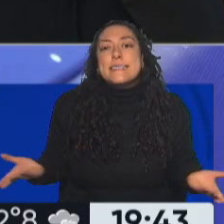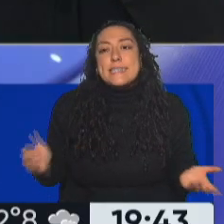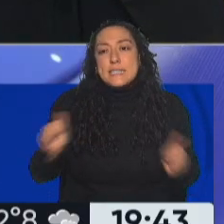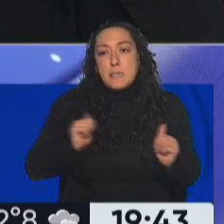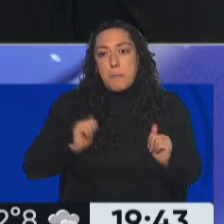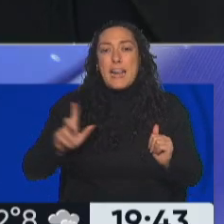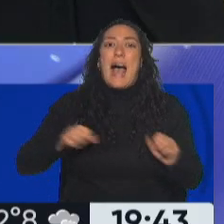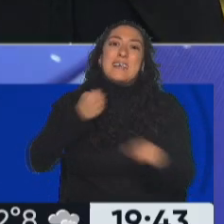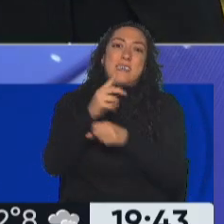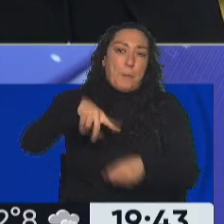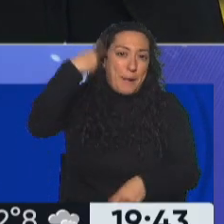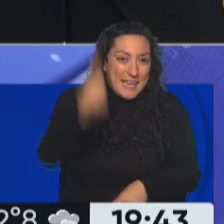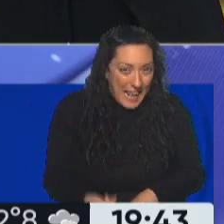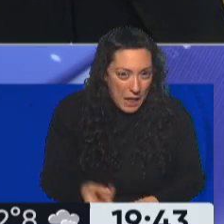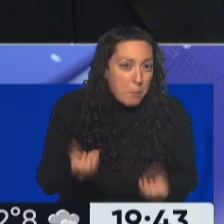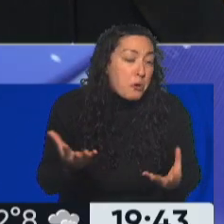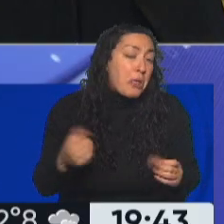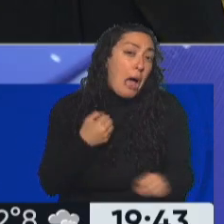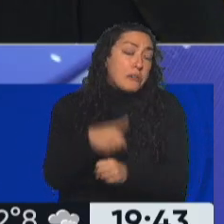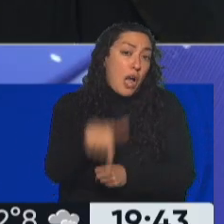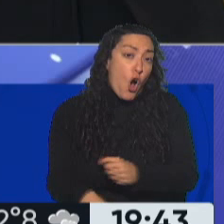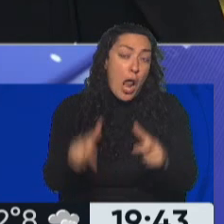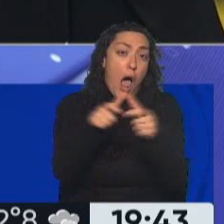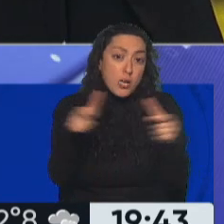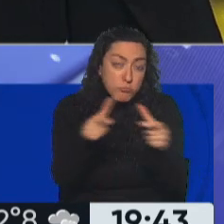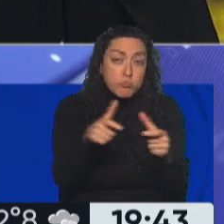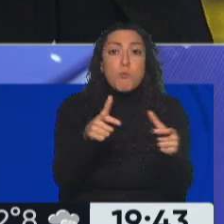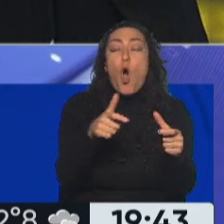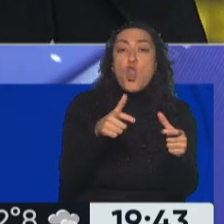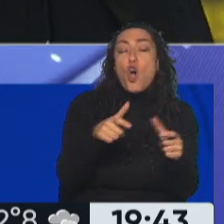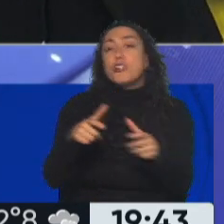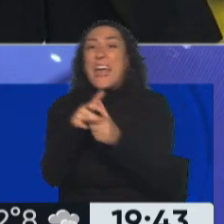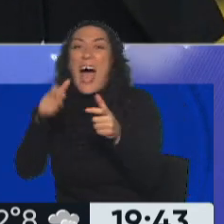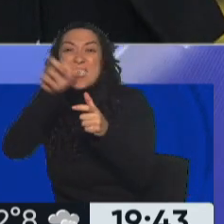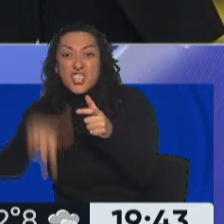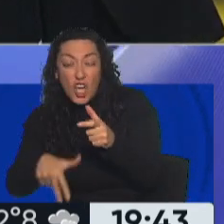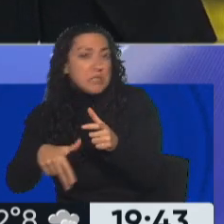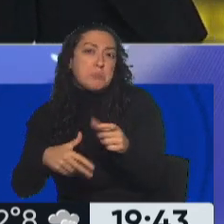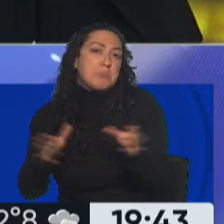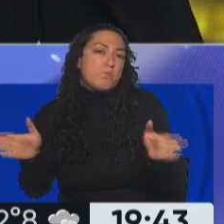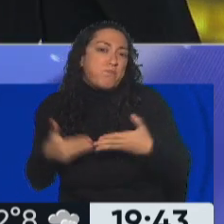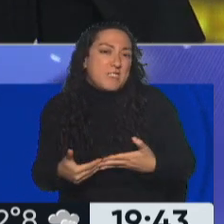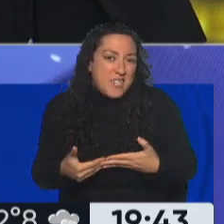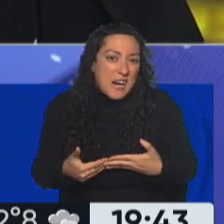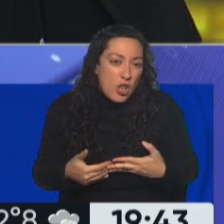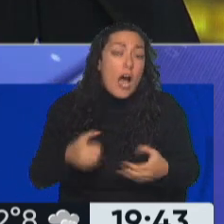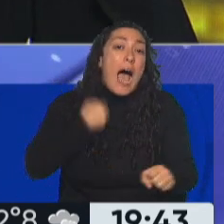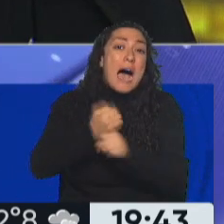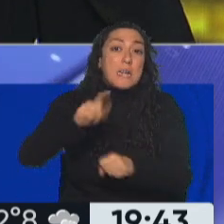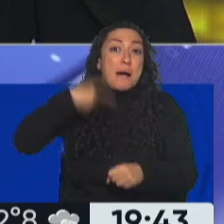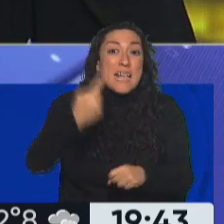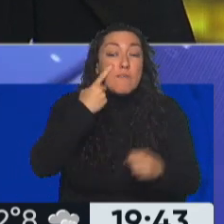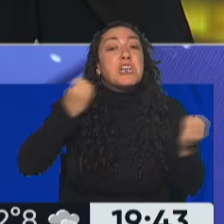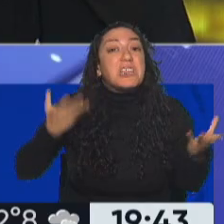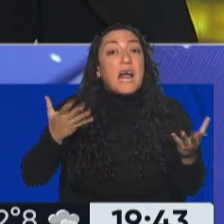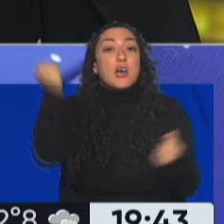del día de mañana, porque al día de hoy las acciones y los bonos ya habían cerrado, así que recién mañana vamos a conocer esos datos. Lo